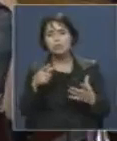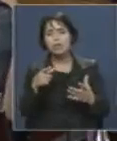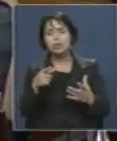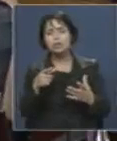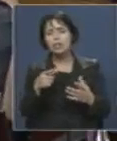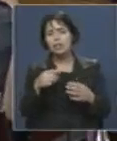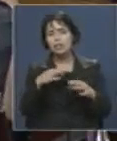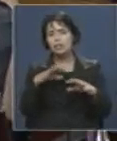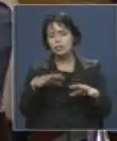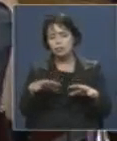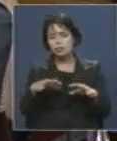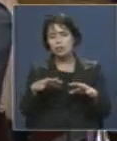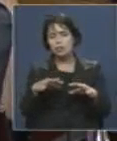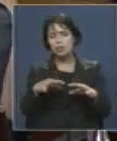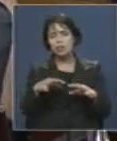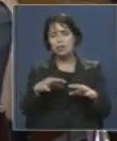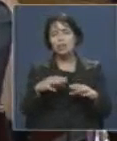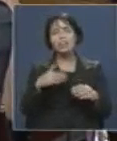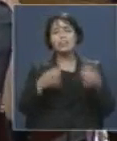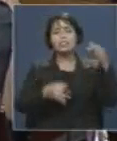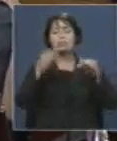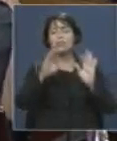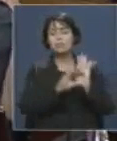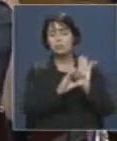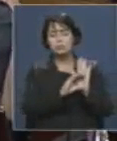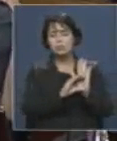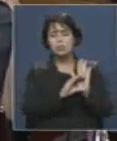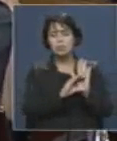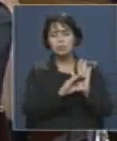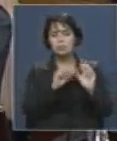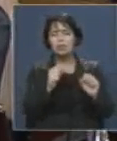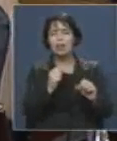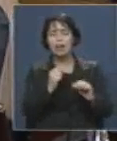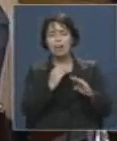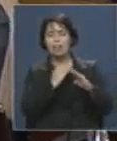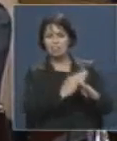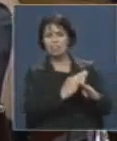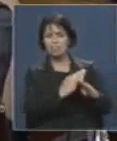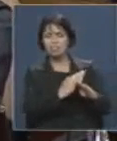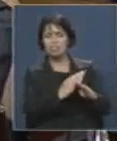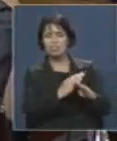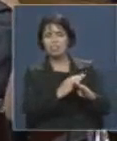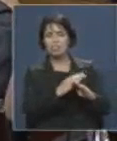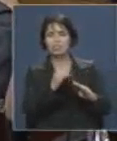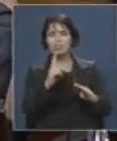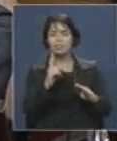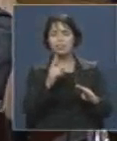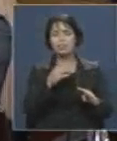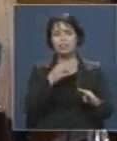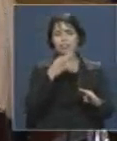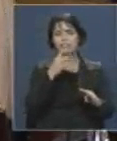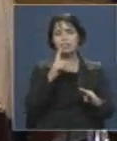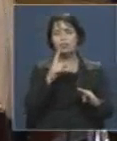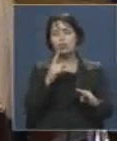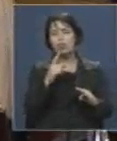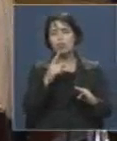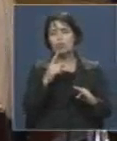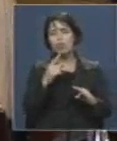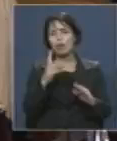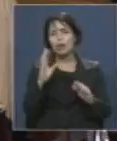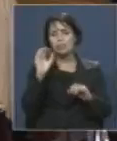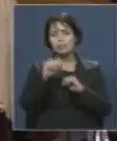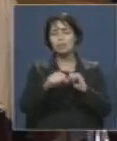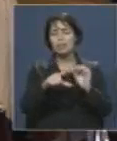mayorías circunstanciales en el Tribunal Constitucional para frenar, trabar y desnaturalizar la aplicación de la ley que